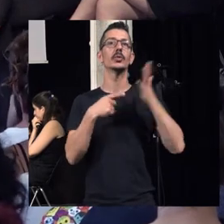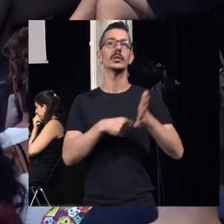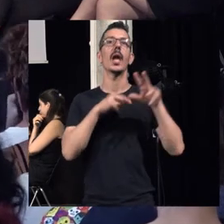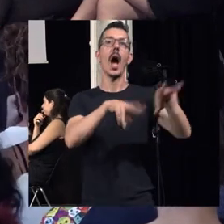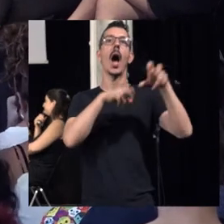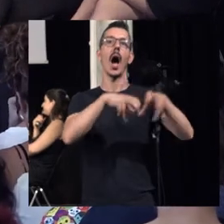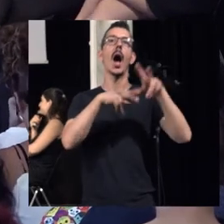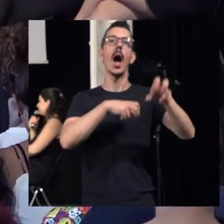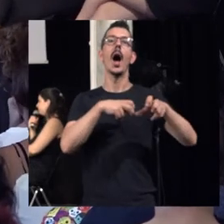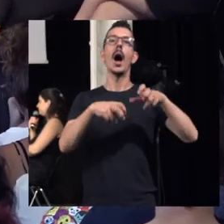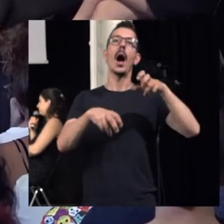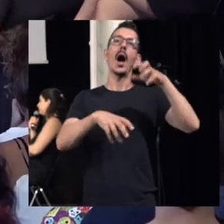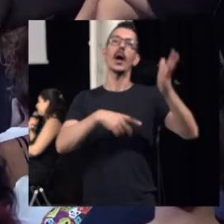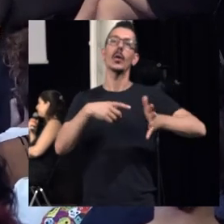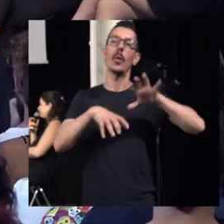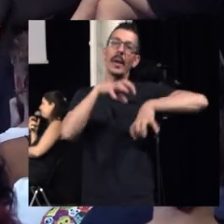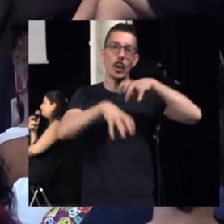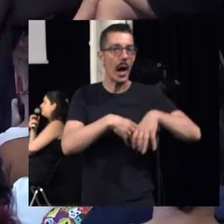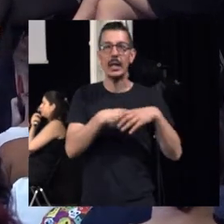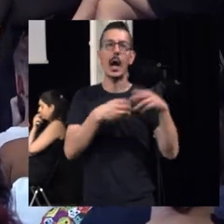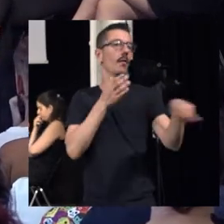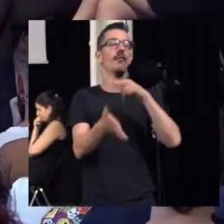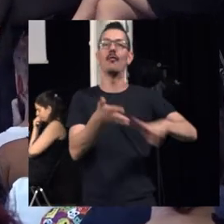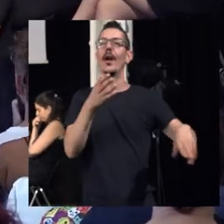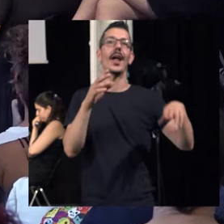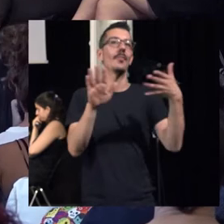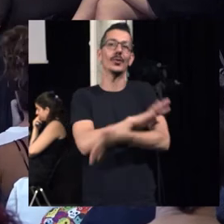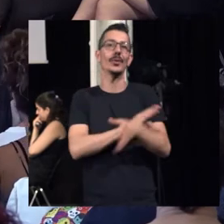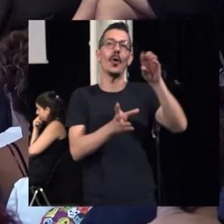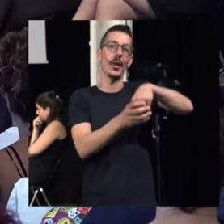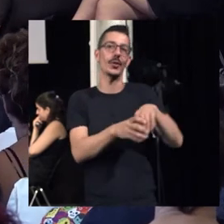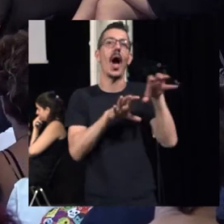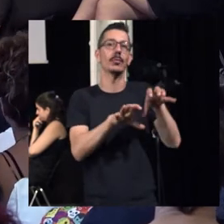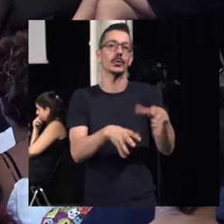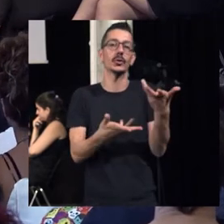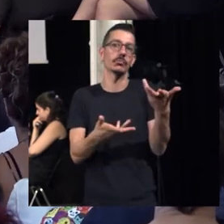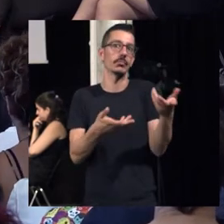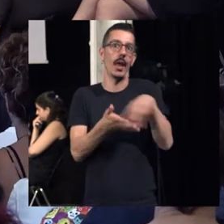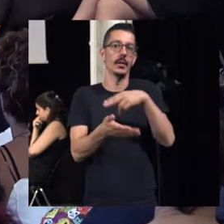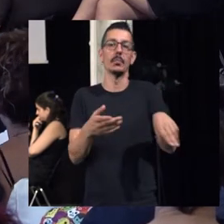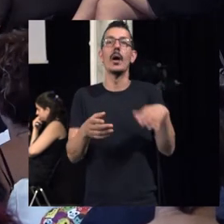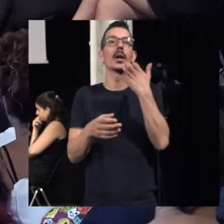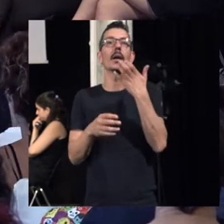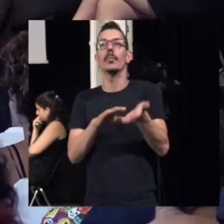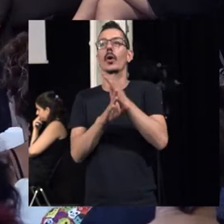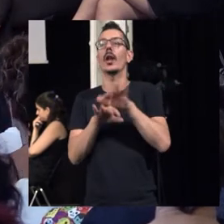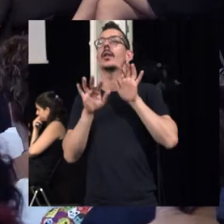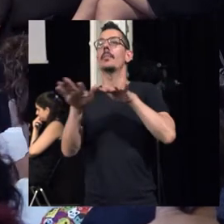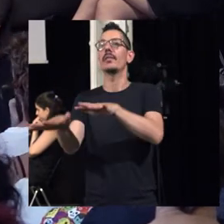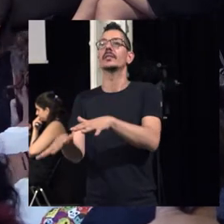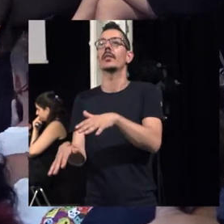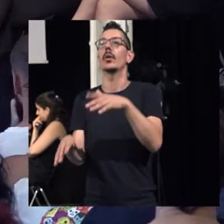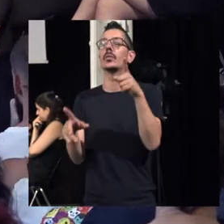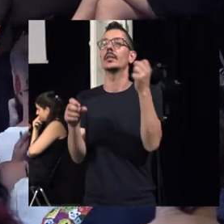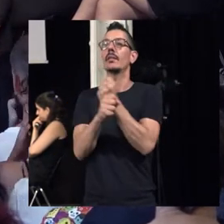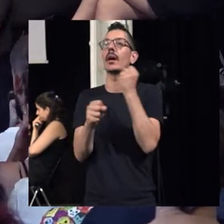sexuales, trata, porque los otros días en la Mani, en la tancada migrante, una de las compañeras temporeras nos relataba que